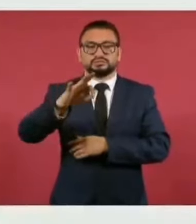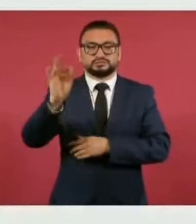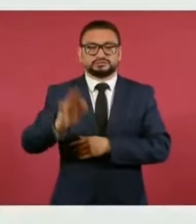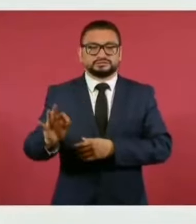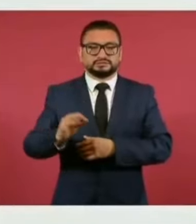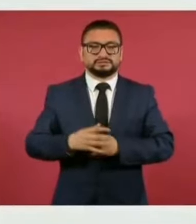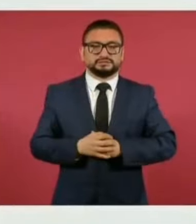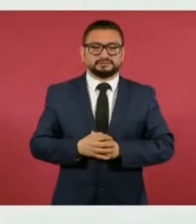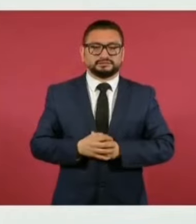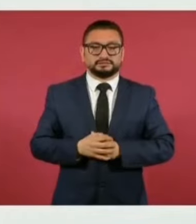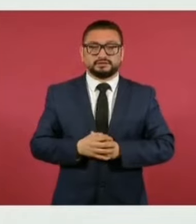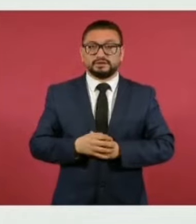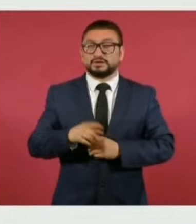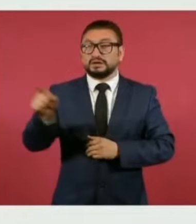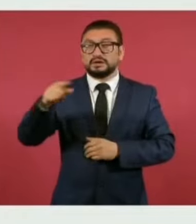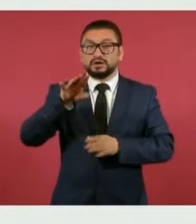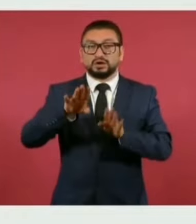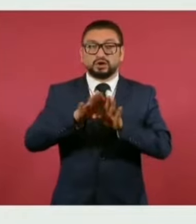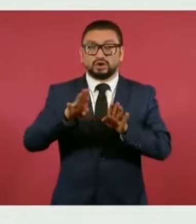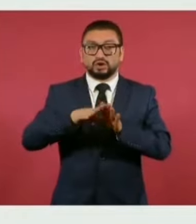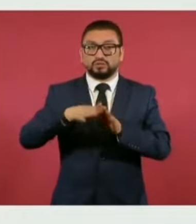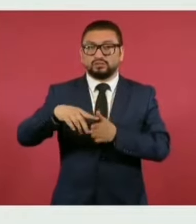0.11%. Inhabilitaciones,